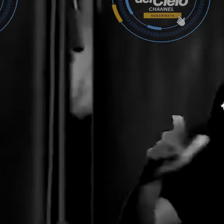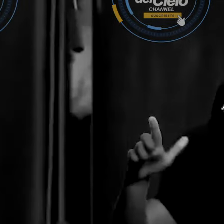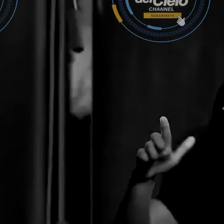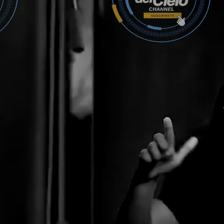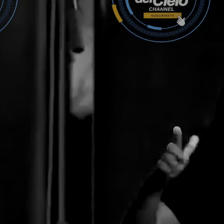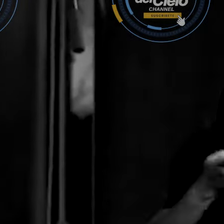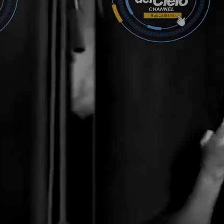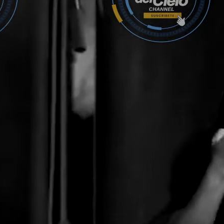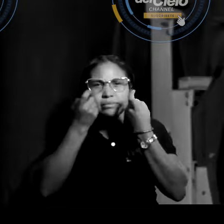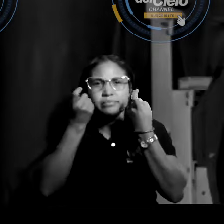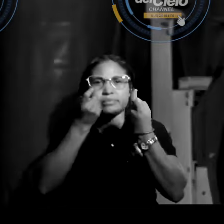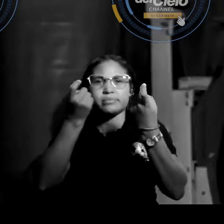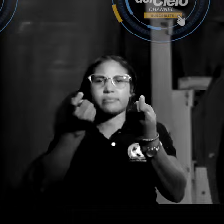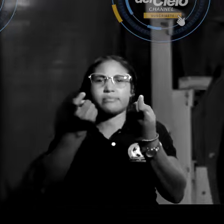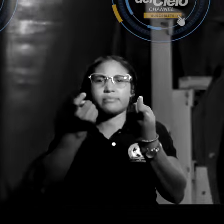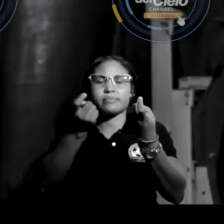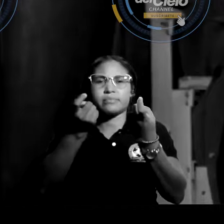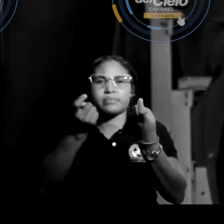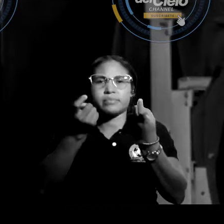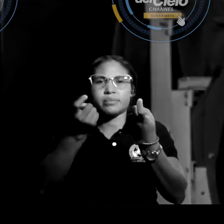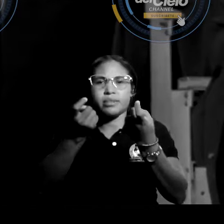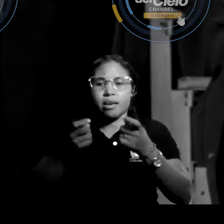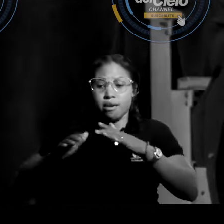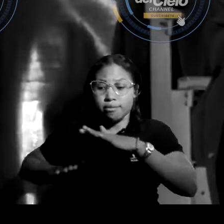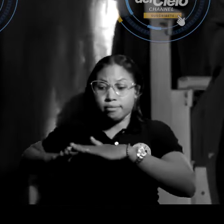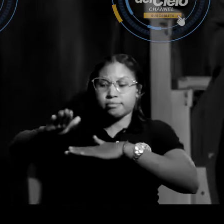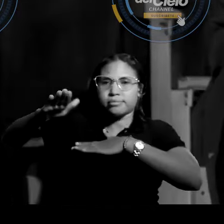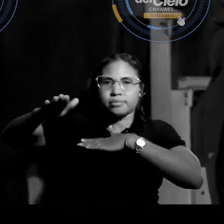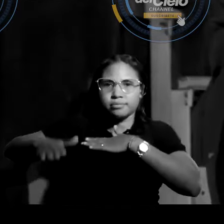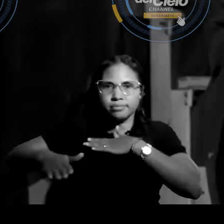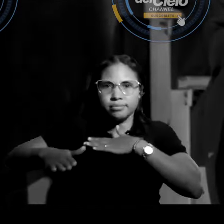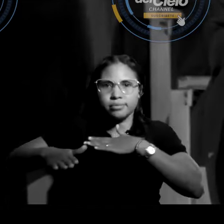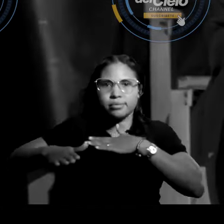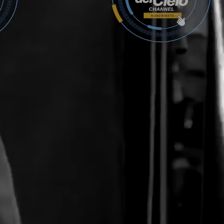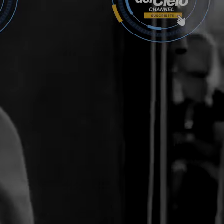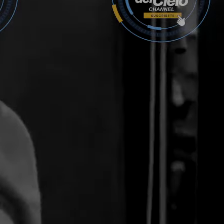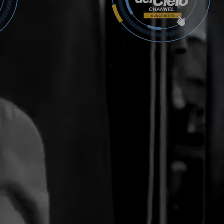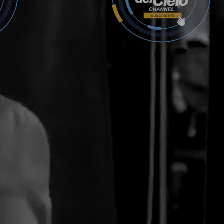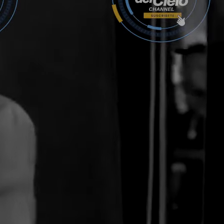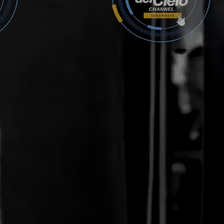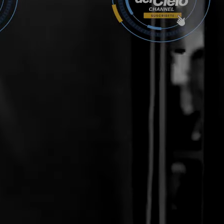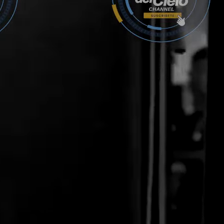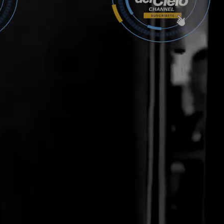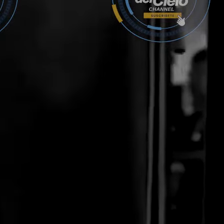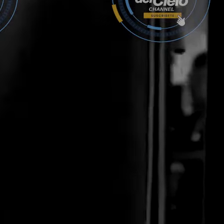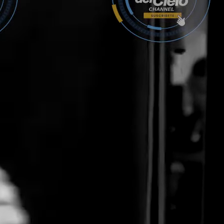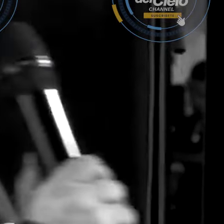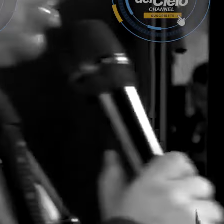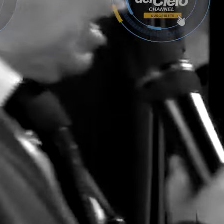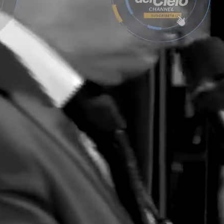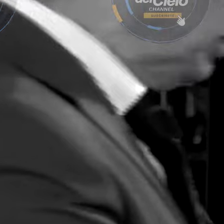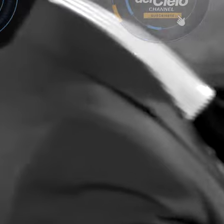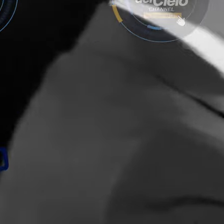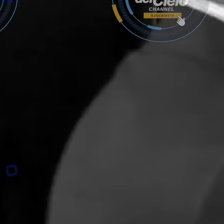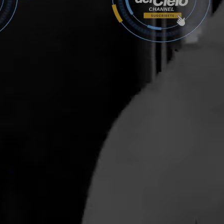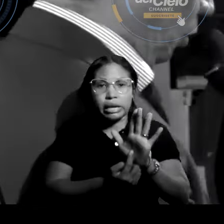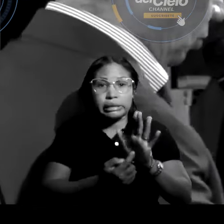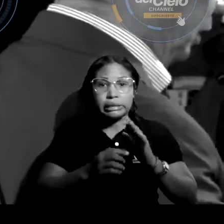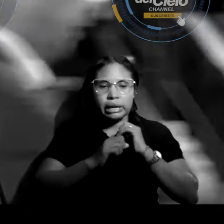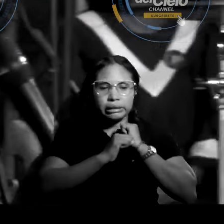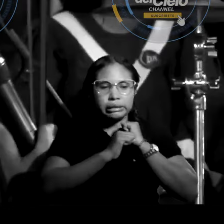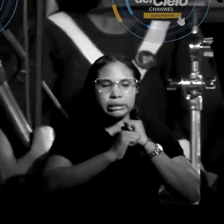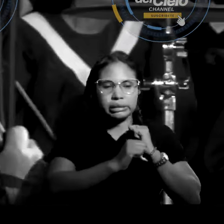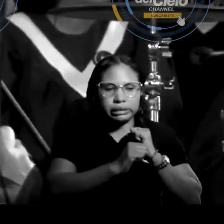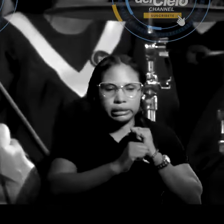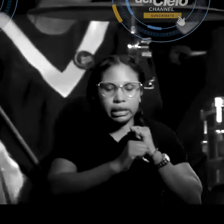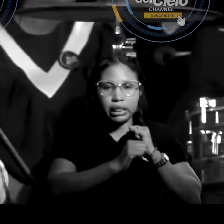pecado y las consecuencias del pecado. La Biblia dice que el que practica el pecado, esclavo es del pecado.